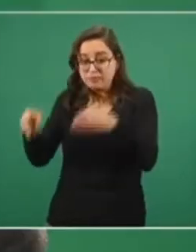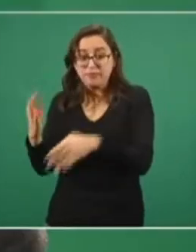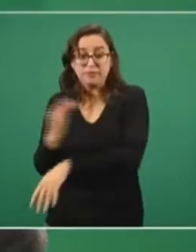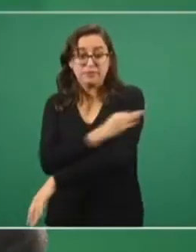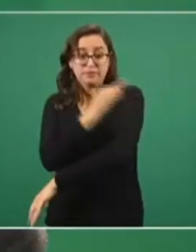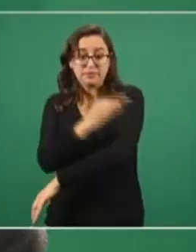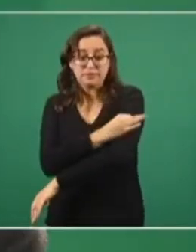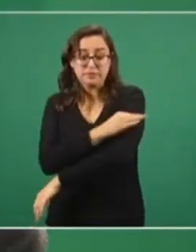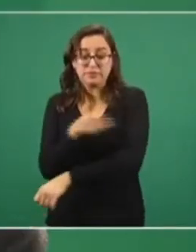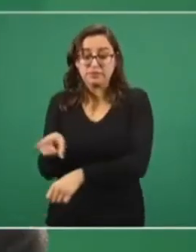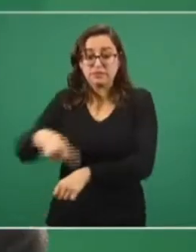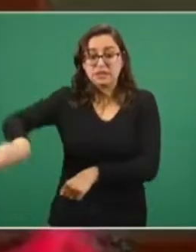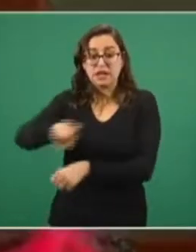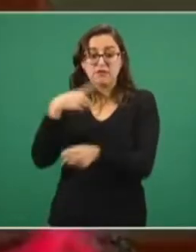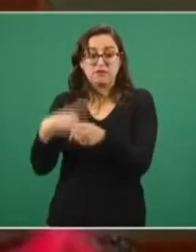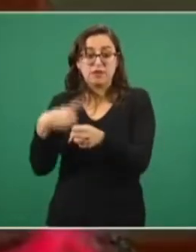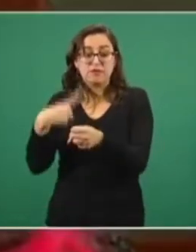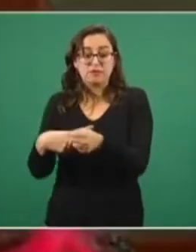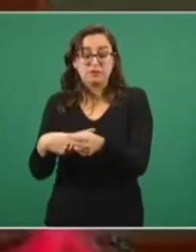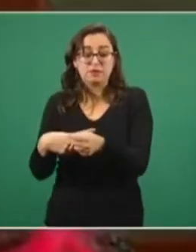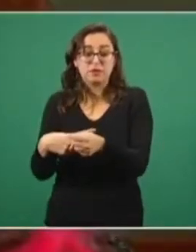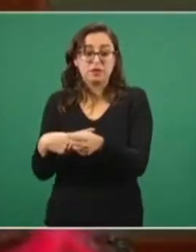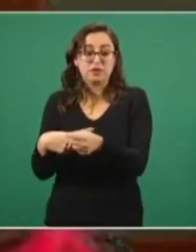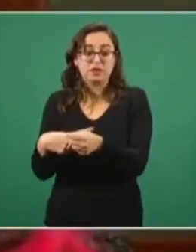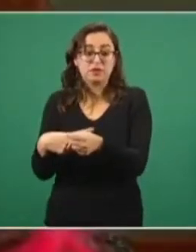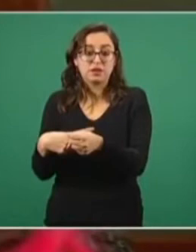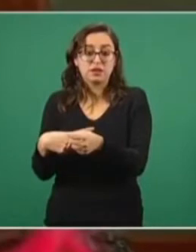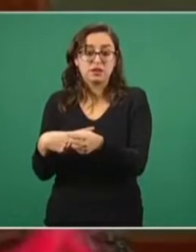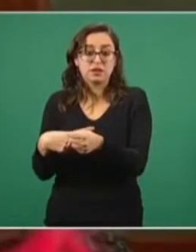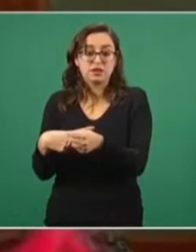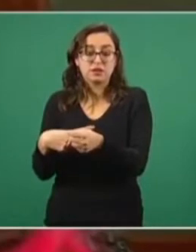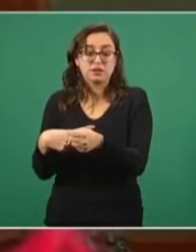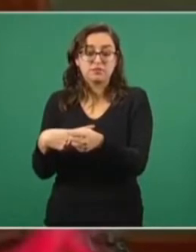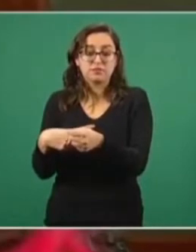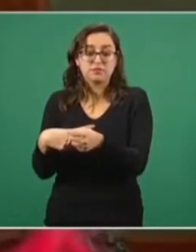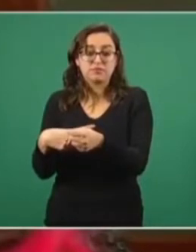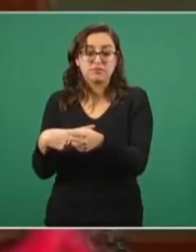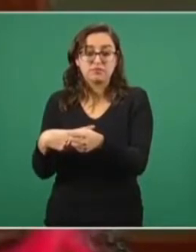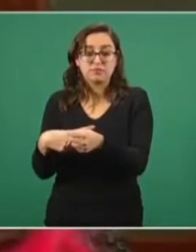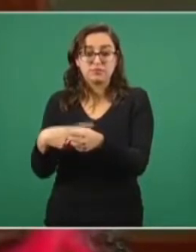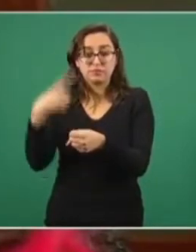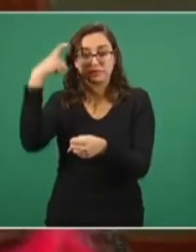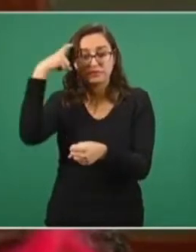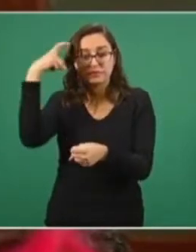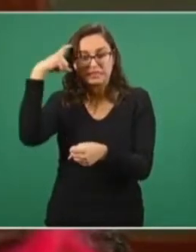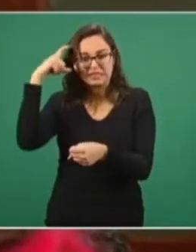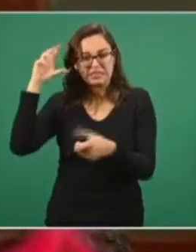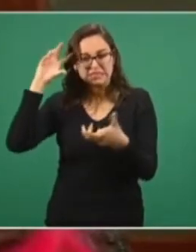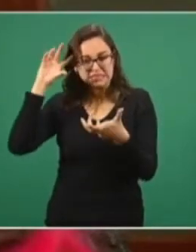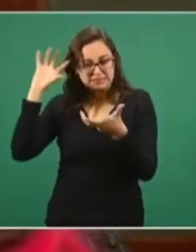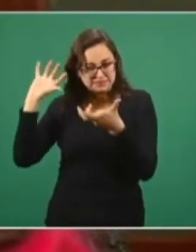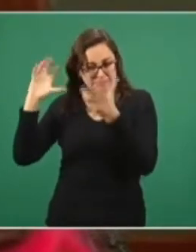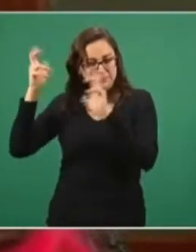padecen de lo que es esta enfermedad de que afecta sus facultades mentales, ¿no?